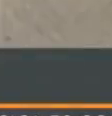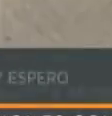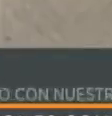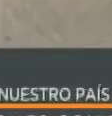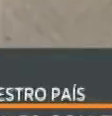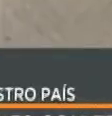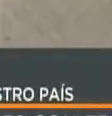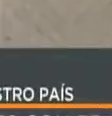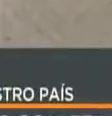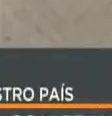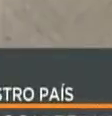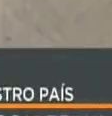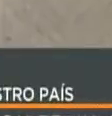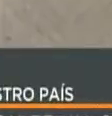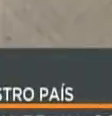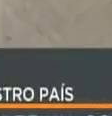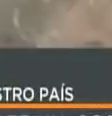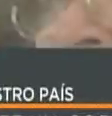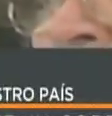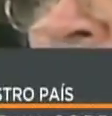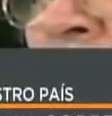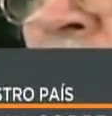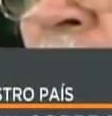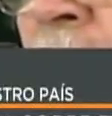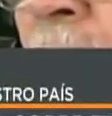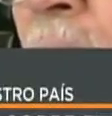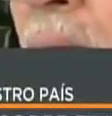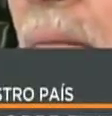crítica, bienvenida la crítica.